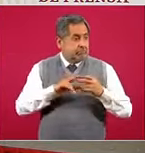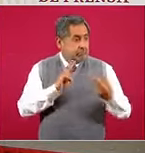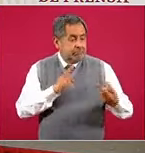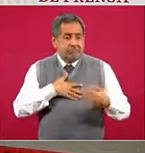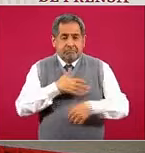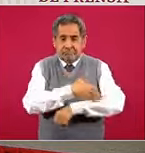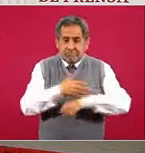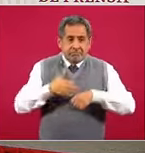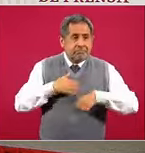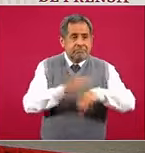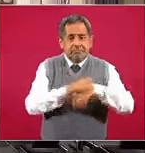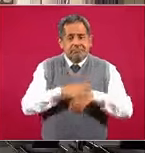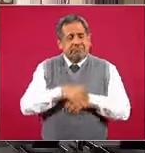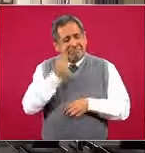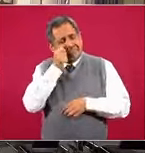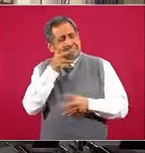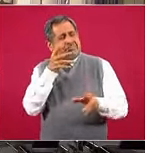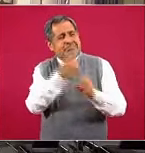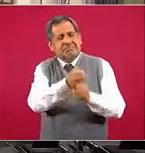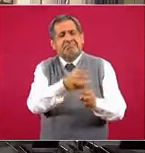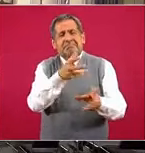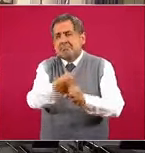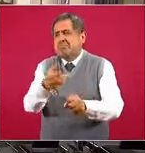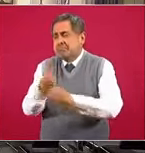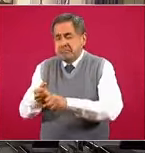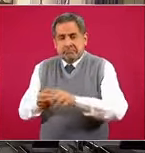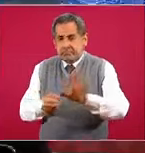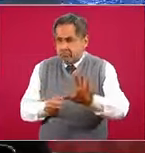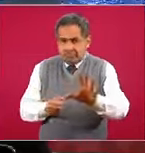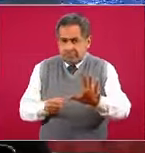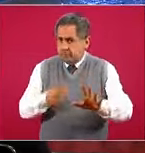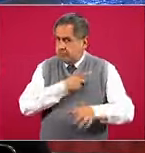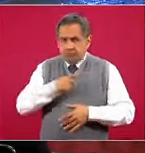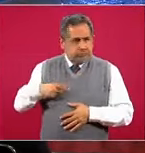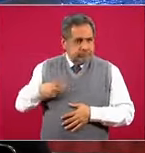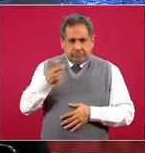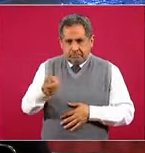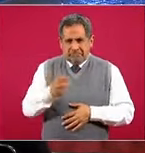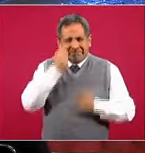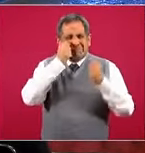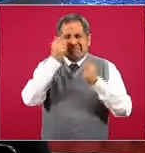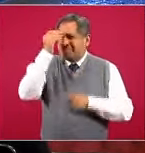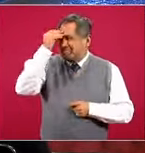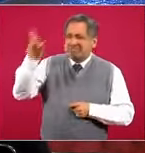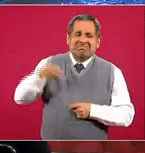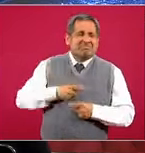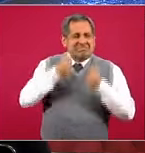familia, mis amigos, mis amigas. No hay que ir atropellándonos, hay que respetarnos.